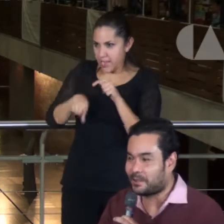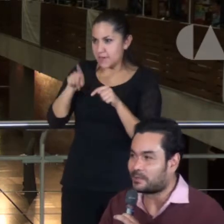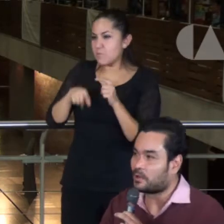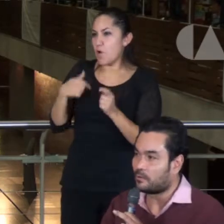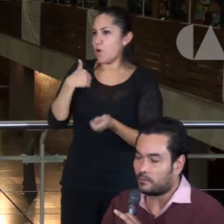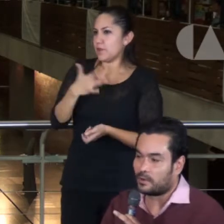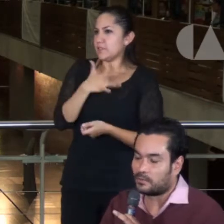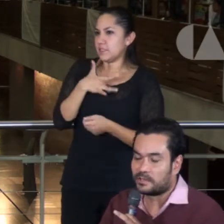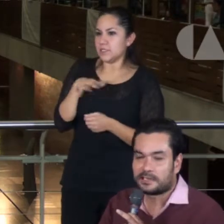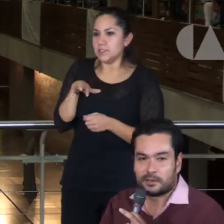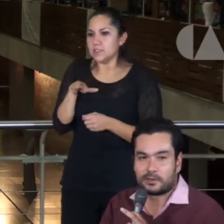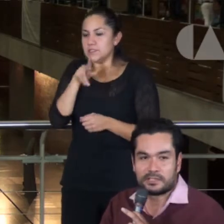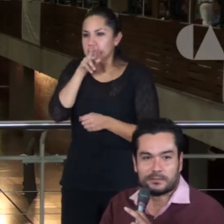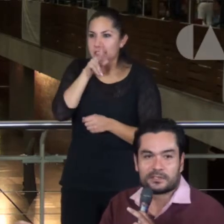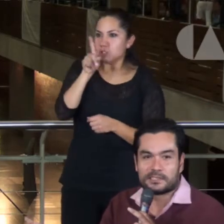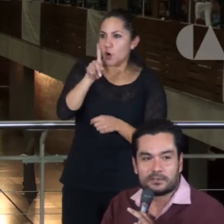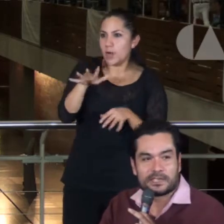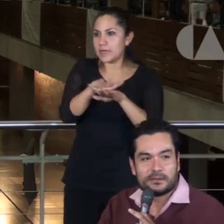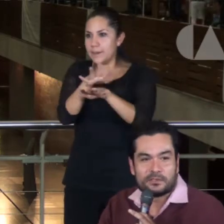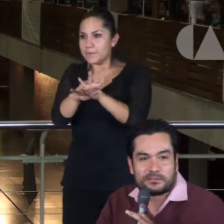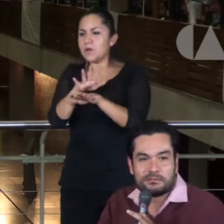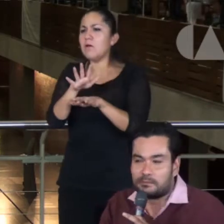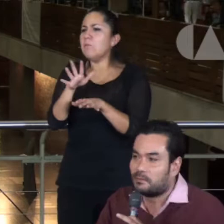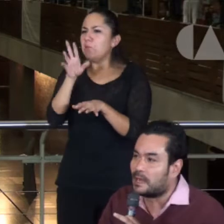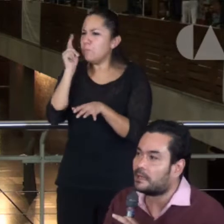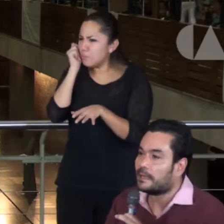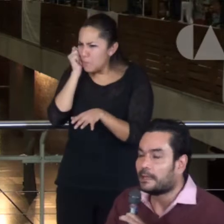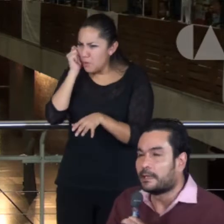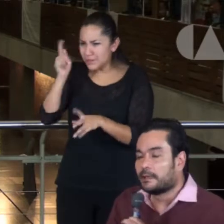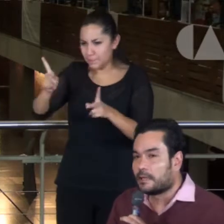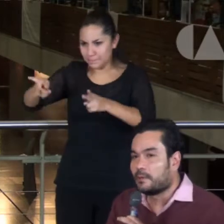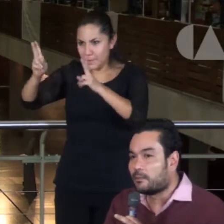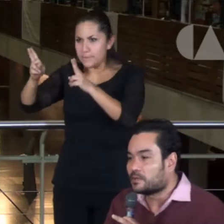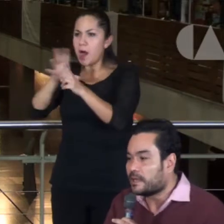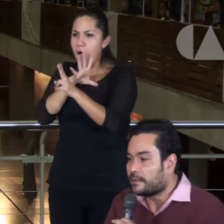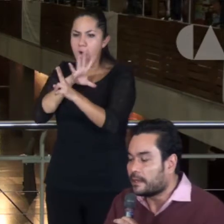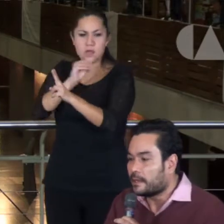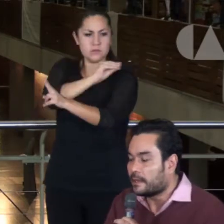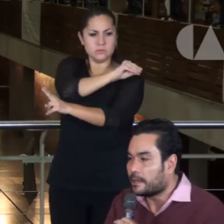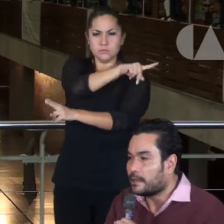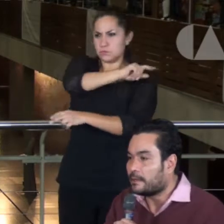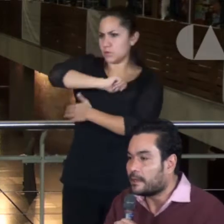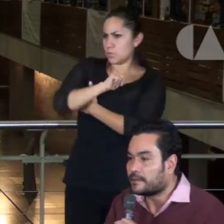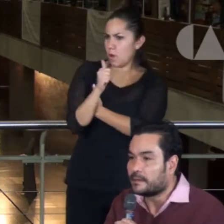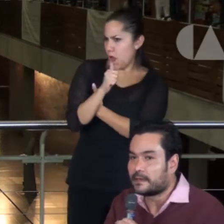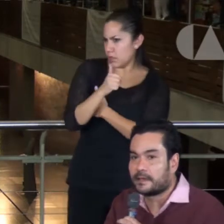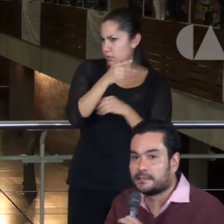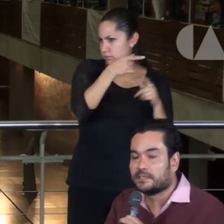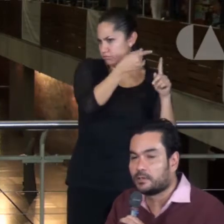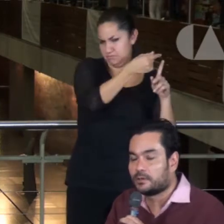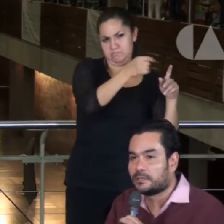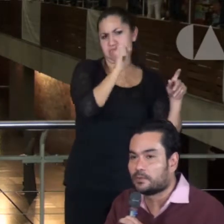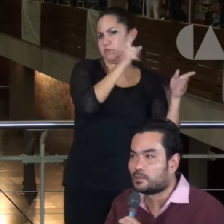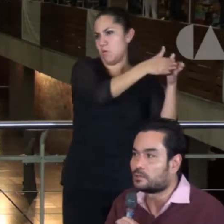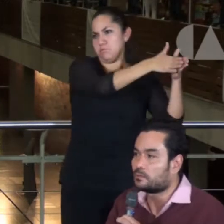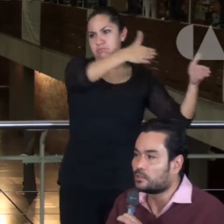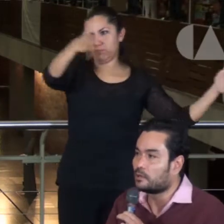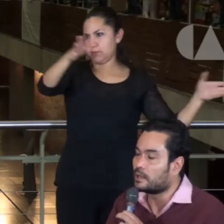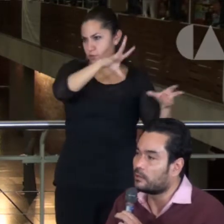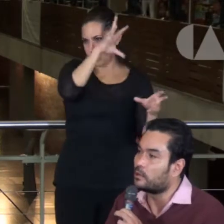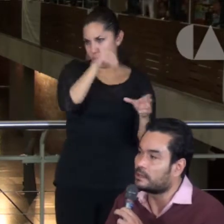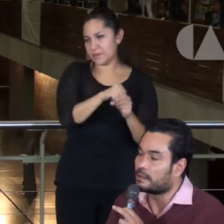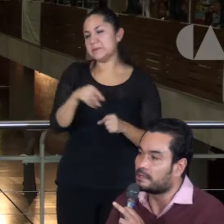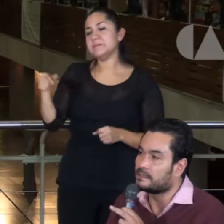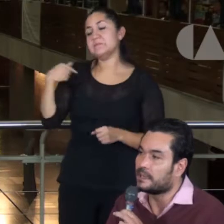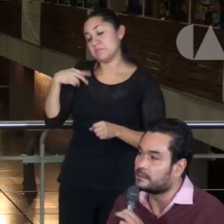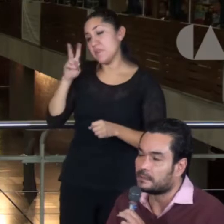nervio todo ese mejor no pero tienes el otro archivos así no sale pues terminamos de hacer ese ejercicio lo hicimos yo